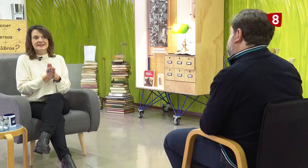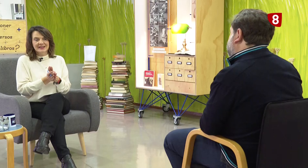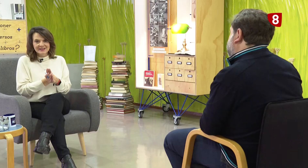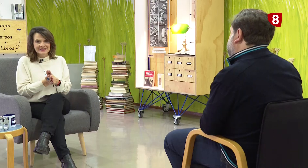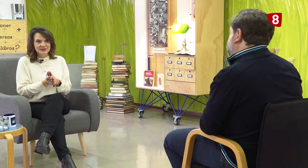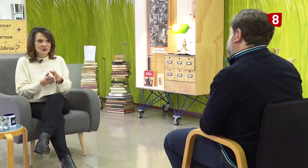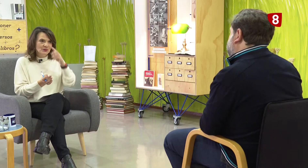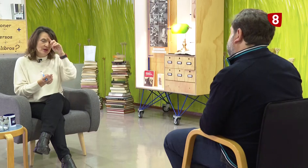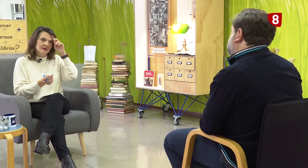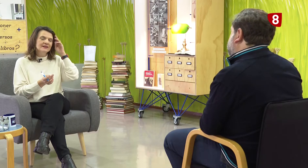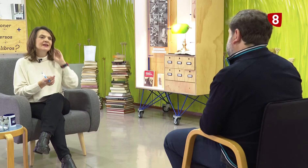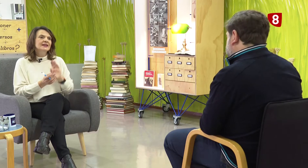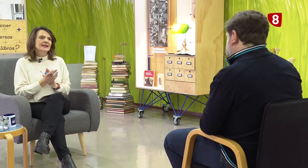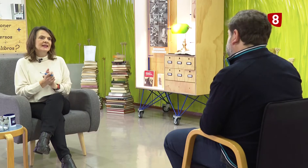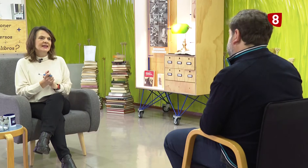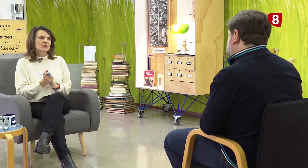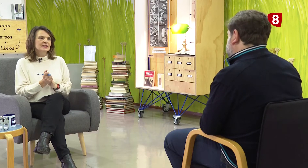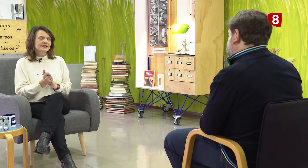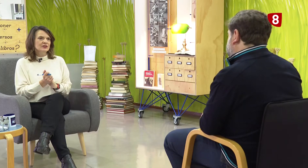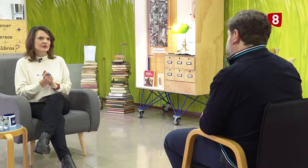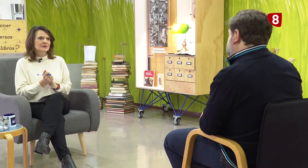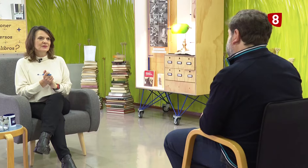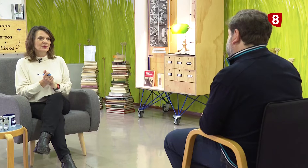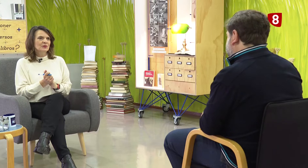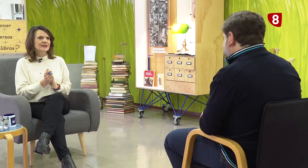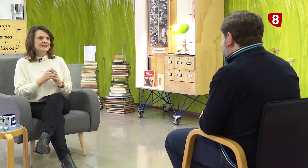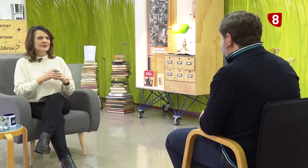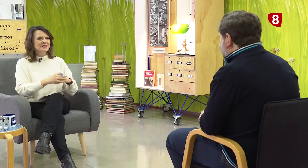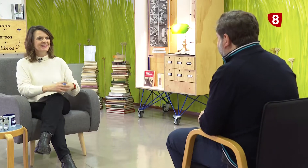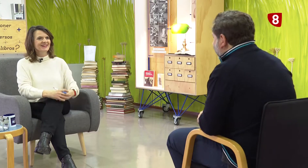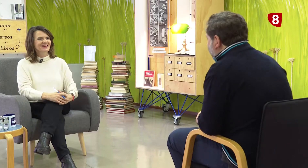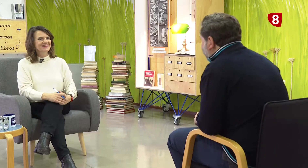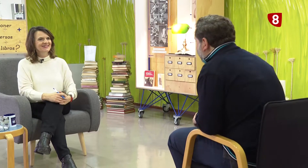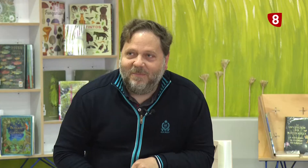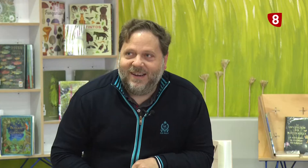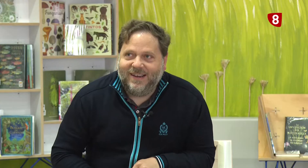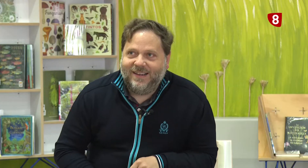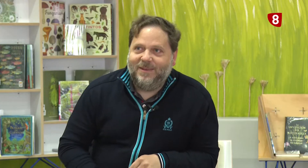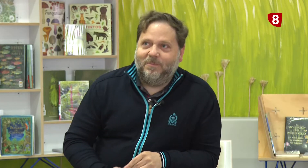desatada, que es el título del programa, en la lengua de signos. ¿Cómo dirías la lengua desatada?